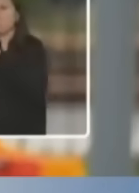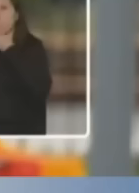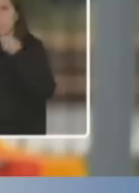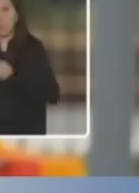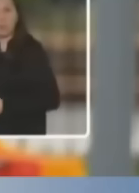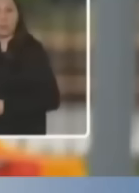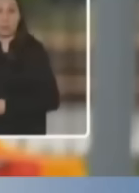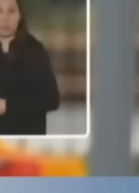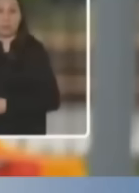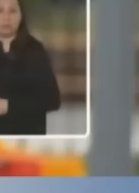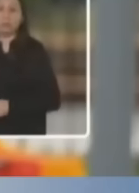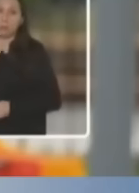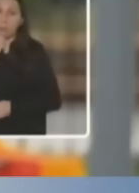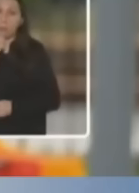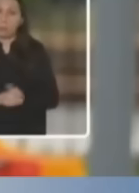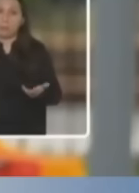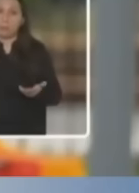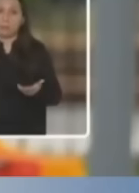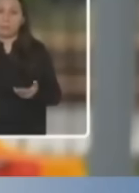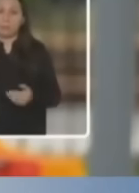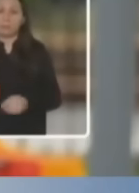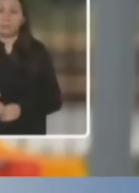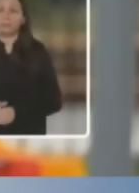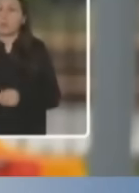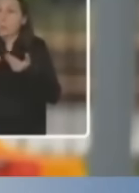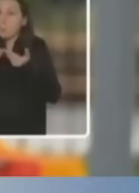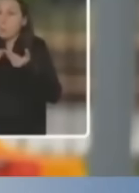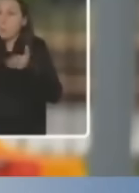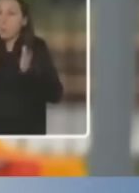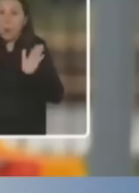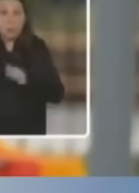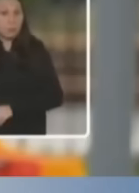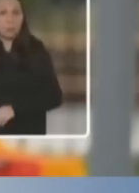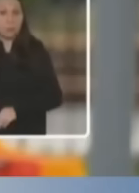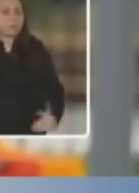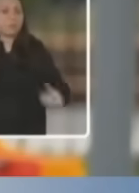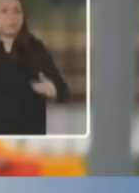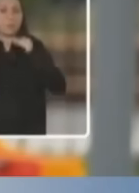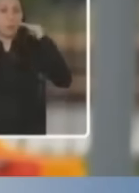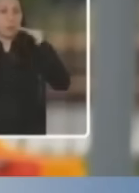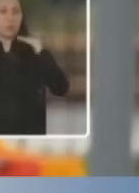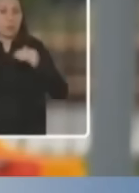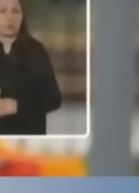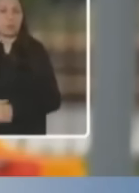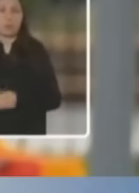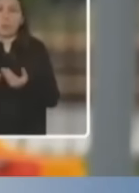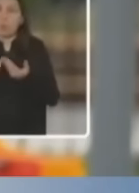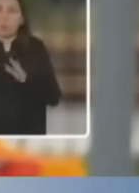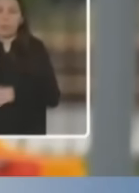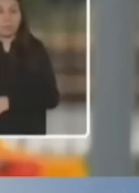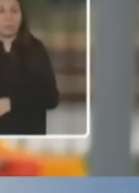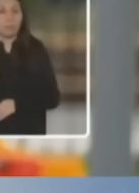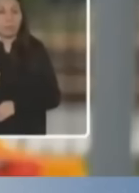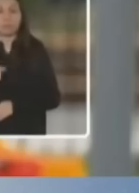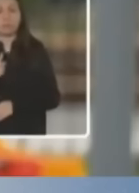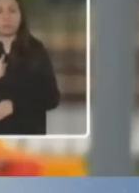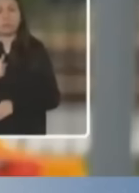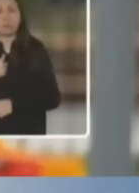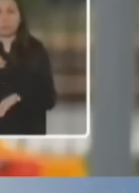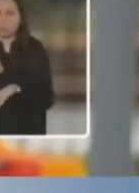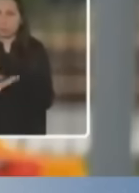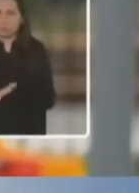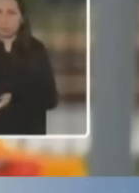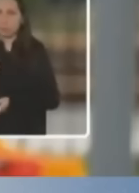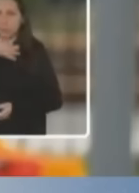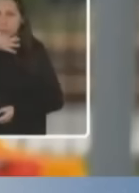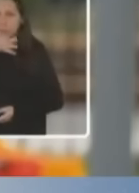cuenta de una cosa que es muy importante, que nuestras instituciones en Chile funcionan, sin importar quién sea esa persona o el poder que haya ostentado.